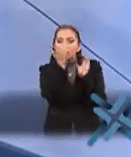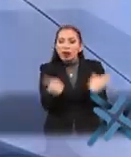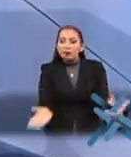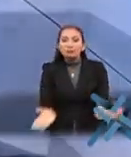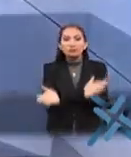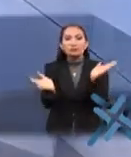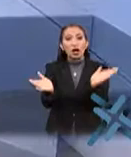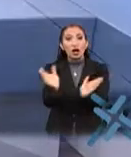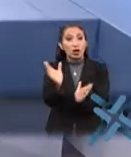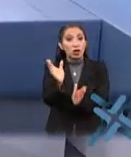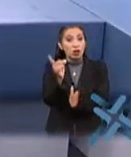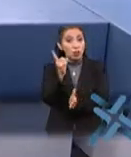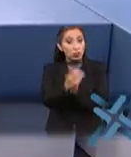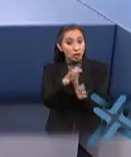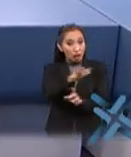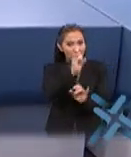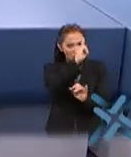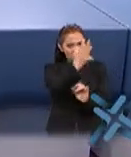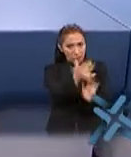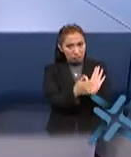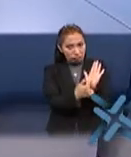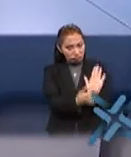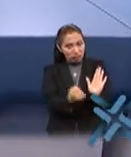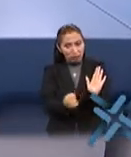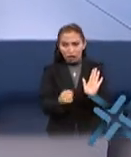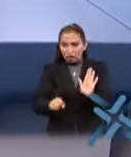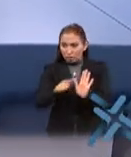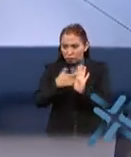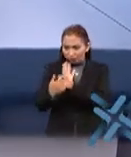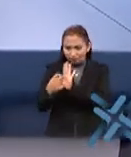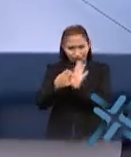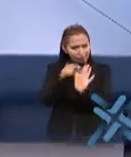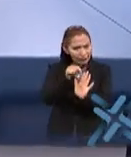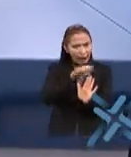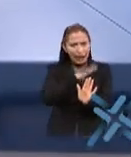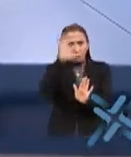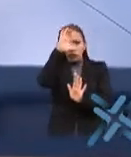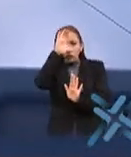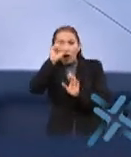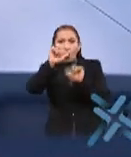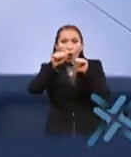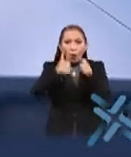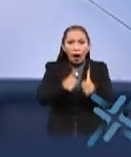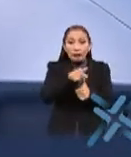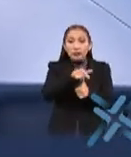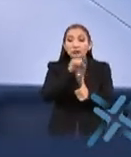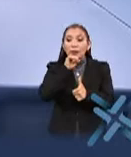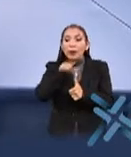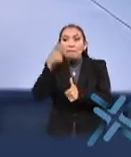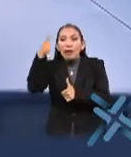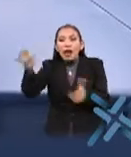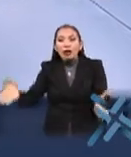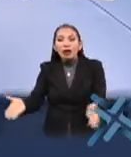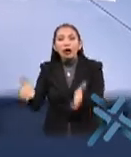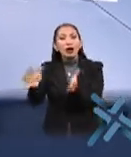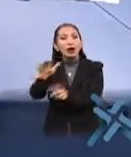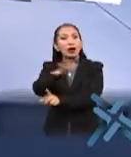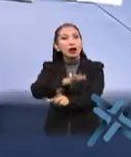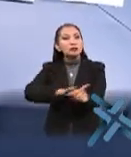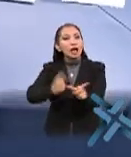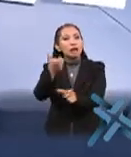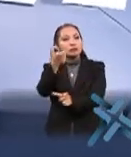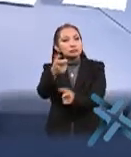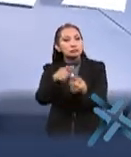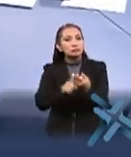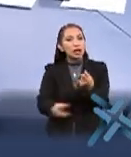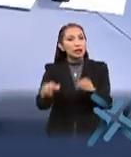generador, no solo de imágenes fuertes socialmente, de imágenes culturales o artísticas, sino para generar también